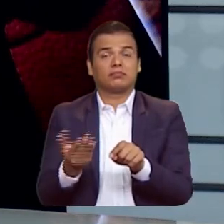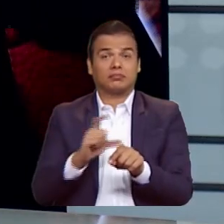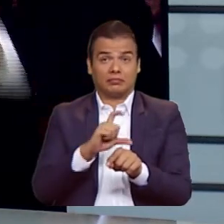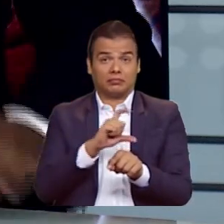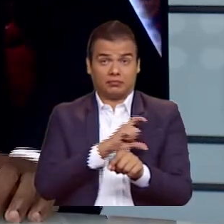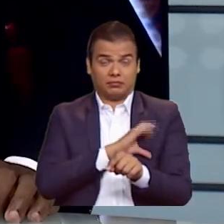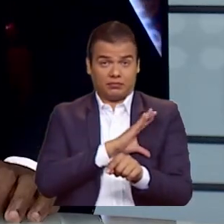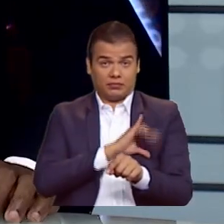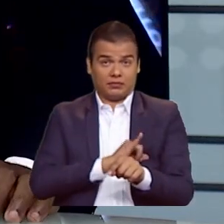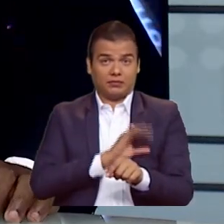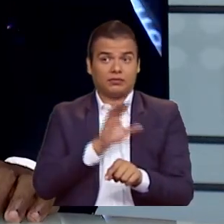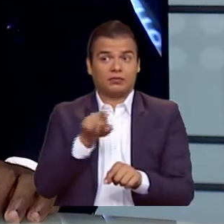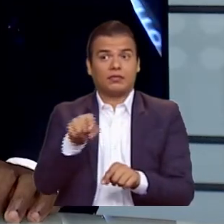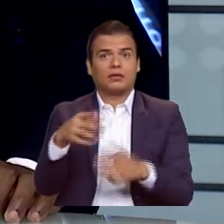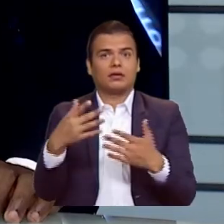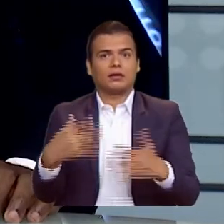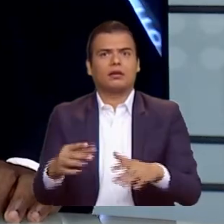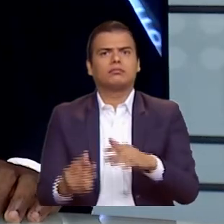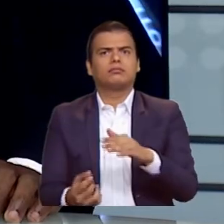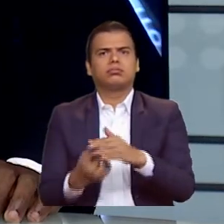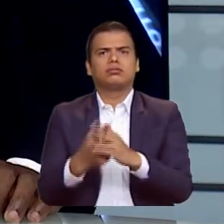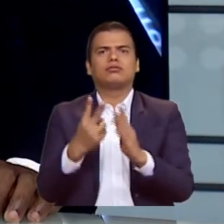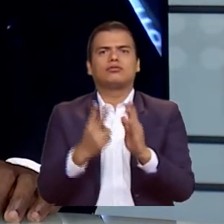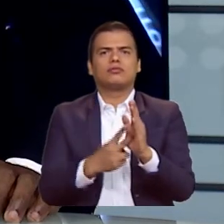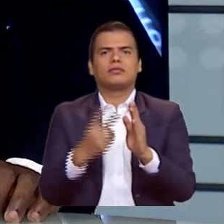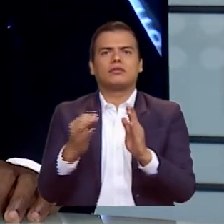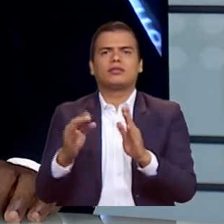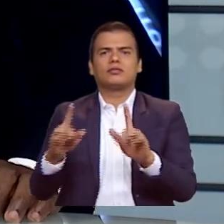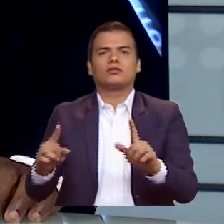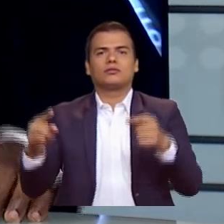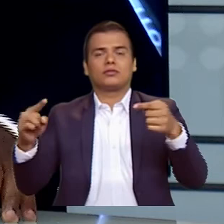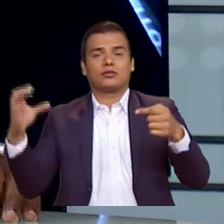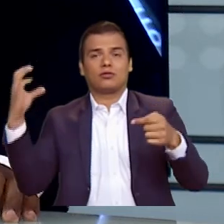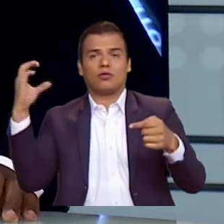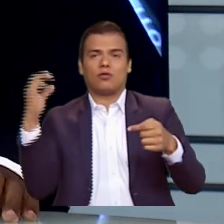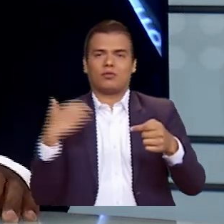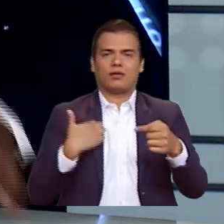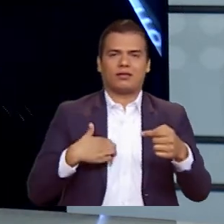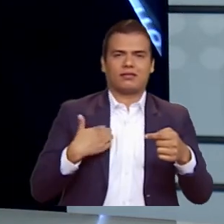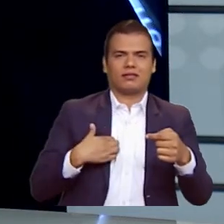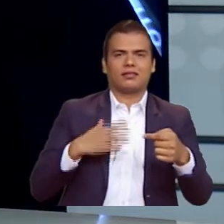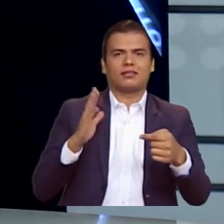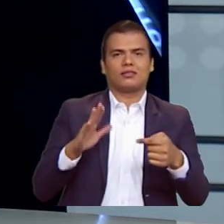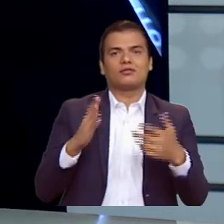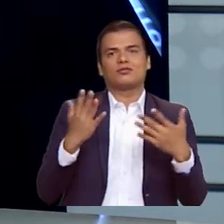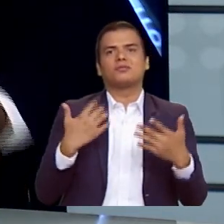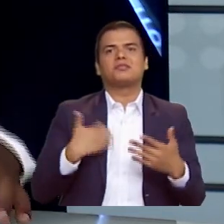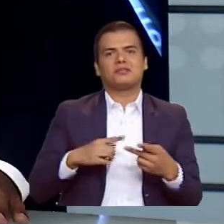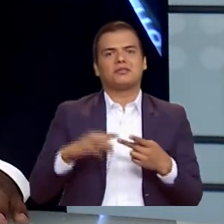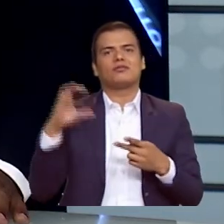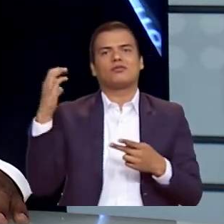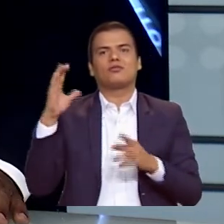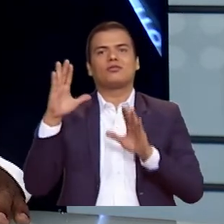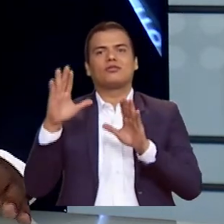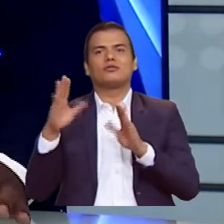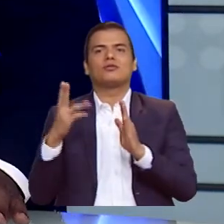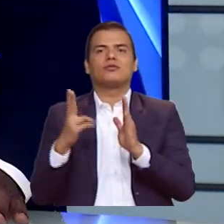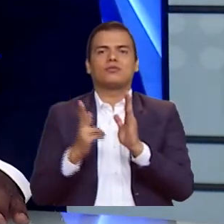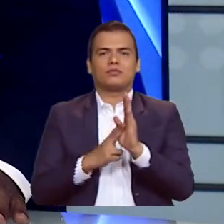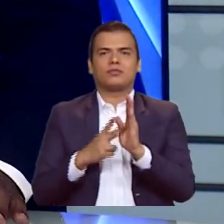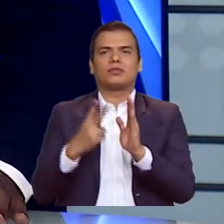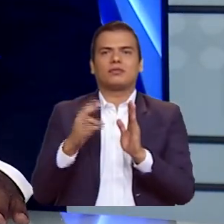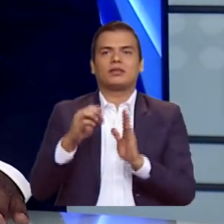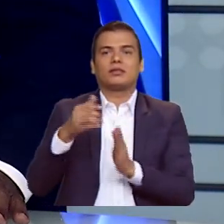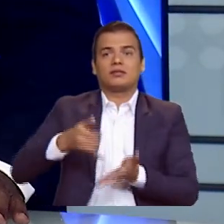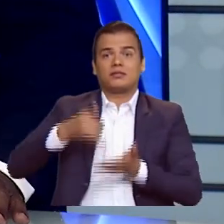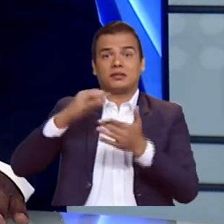Cali es sede de la edición 2020 Colombia-Argentina, Argentina-Colombia de la Copa América. Y aprovechando este compromiso Cali-Medellín, nos visitó